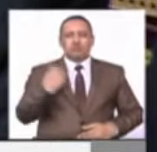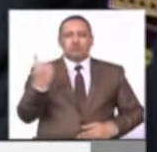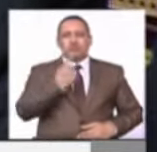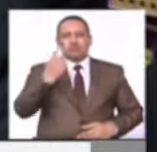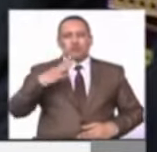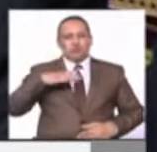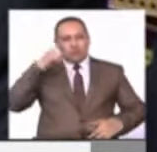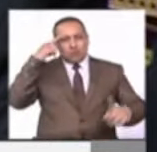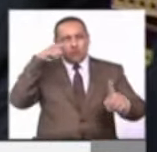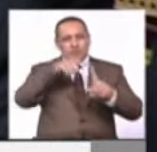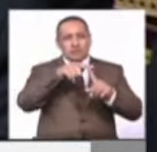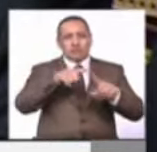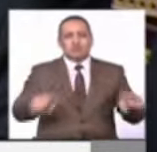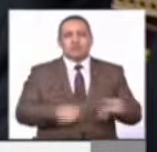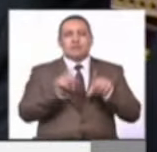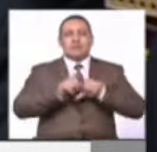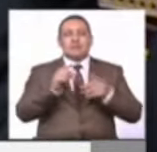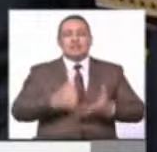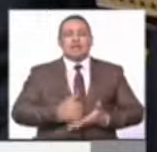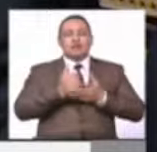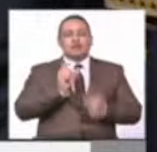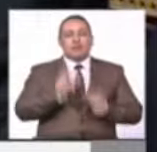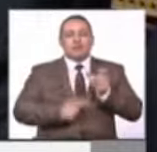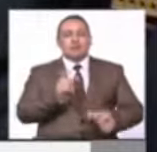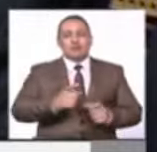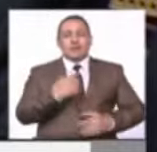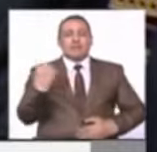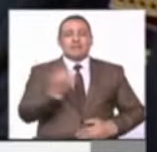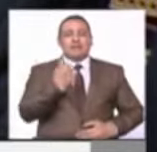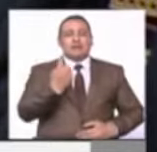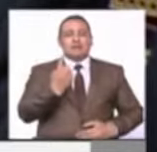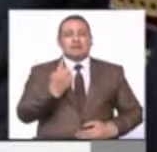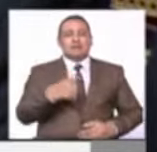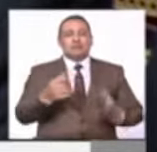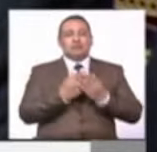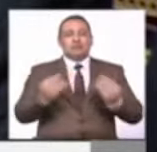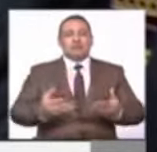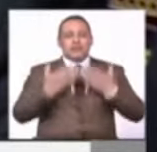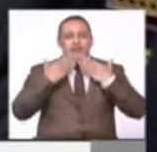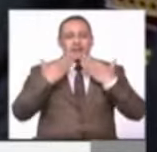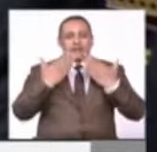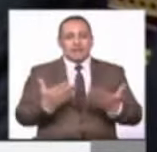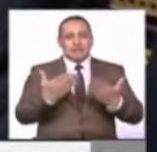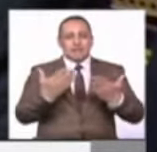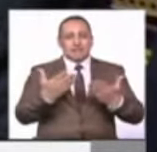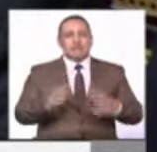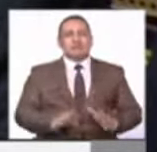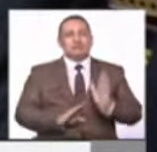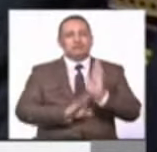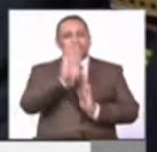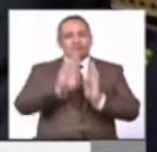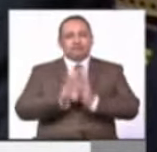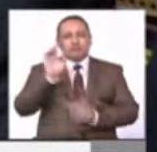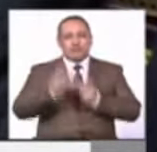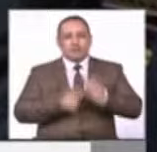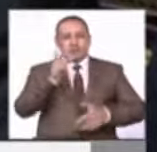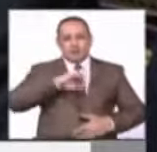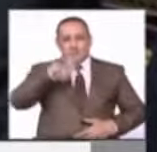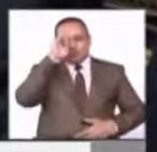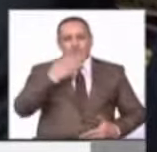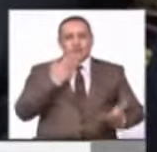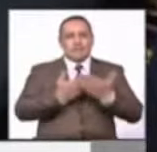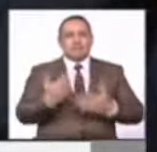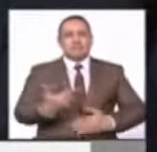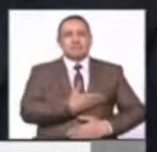objetivo el bienestar de todos los ciudadanos Muchas gracias y éxitos para todos los peruanos Gracias